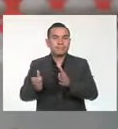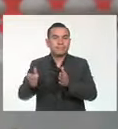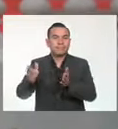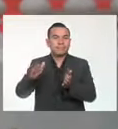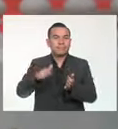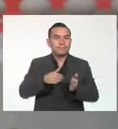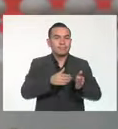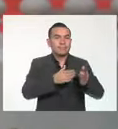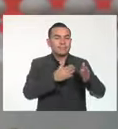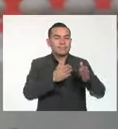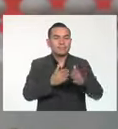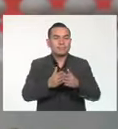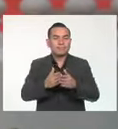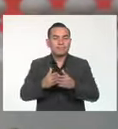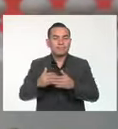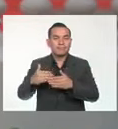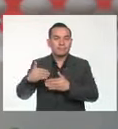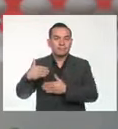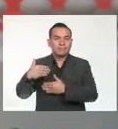camino